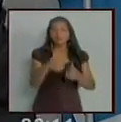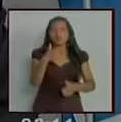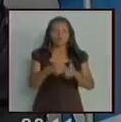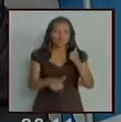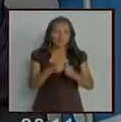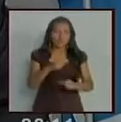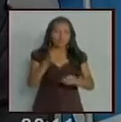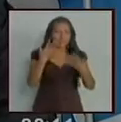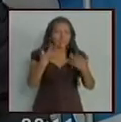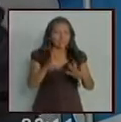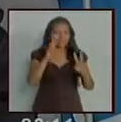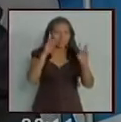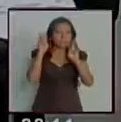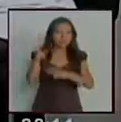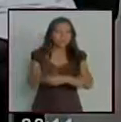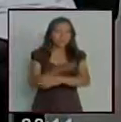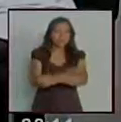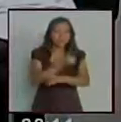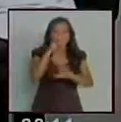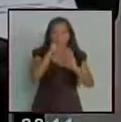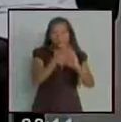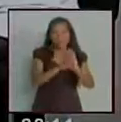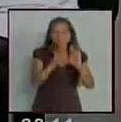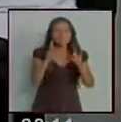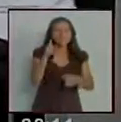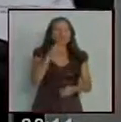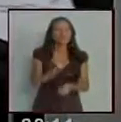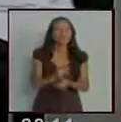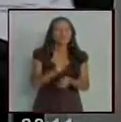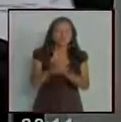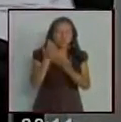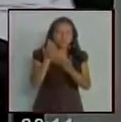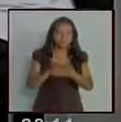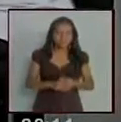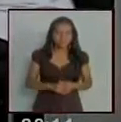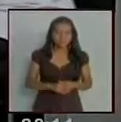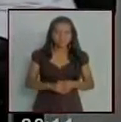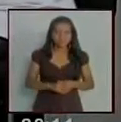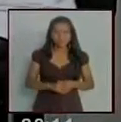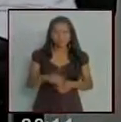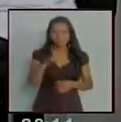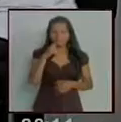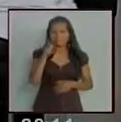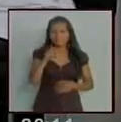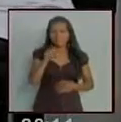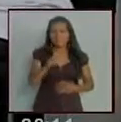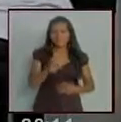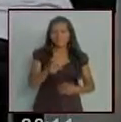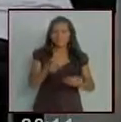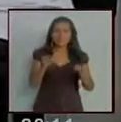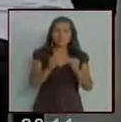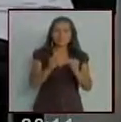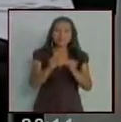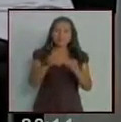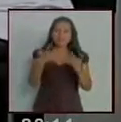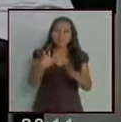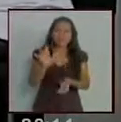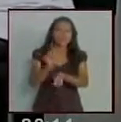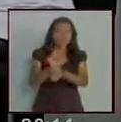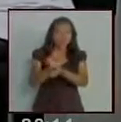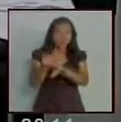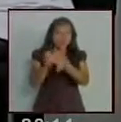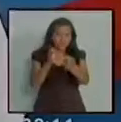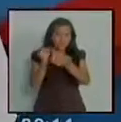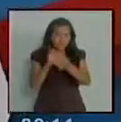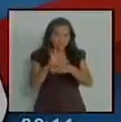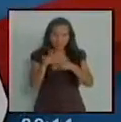acabamos de ver precisamente en las gráficas, doctora. Bueno, para empezar y continuando la charla del doctor,